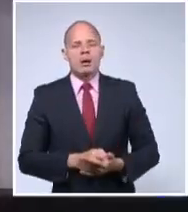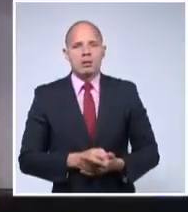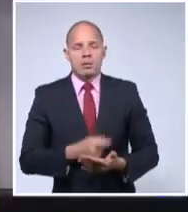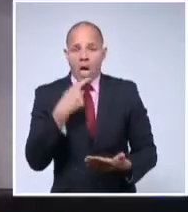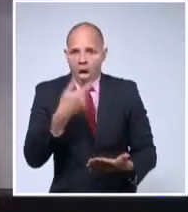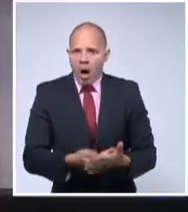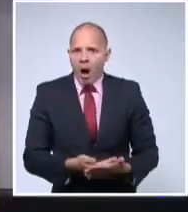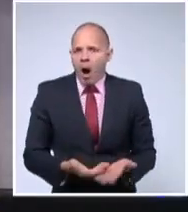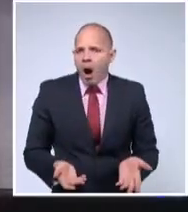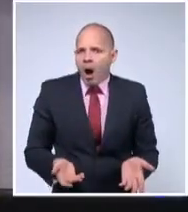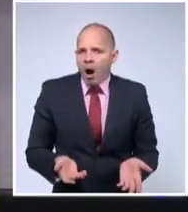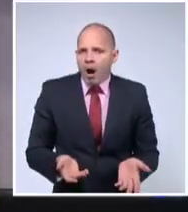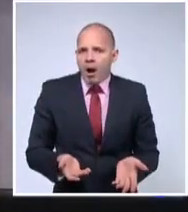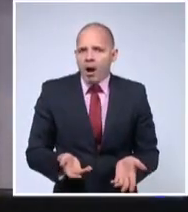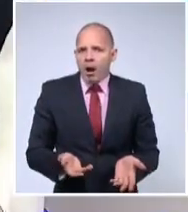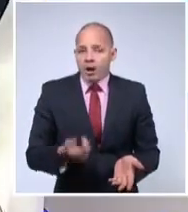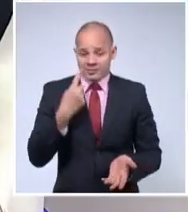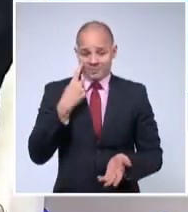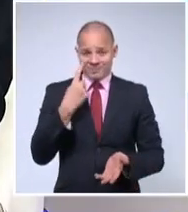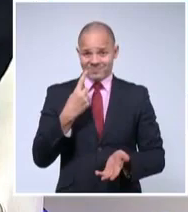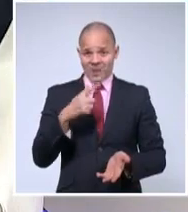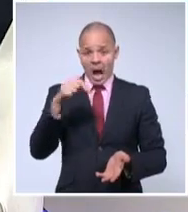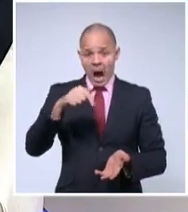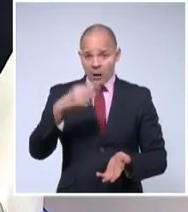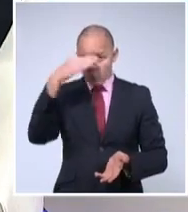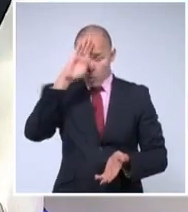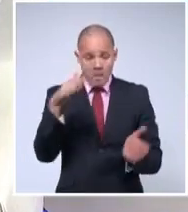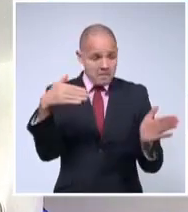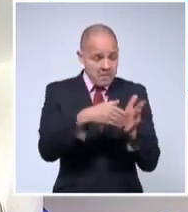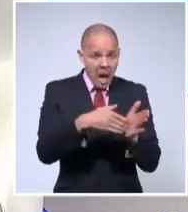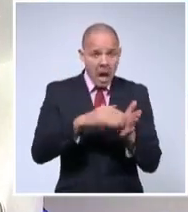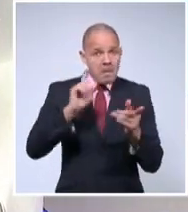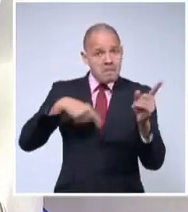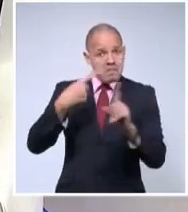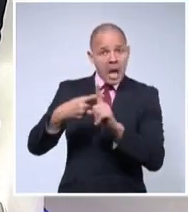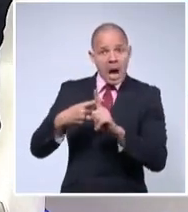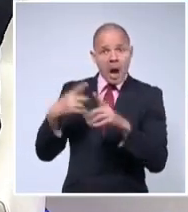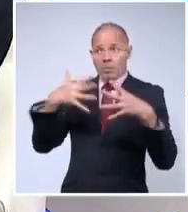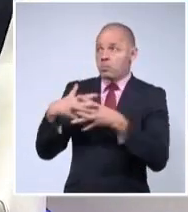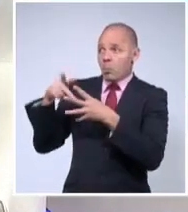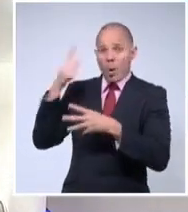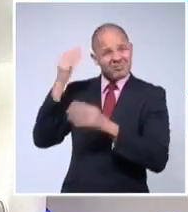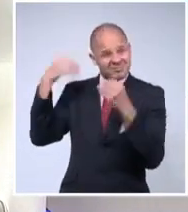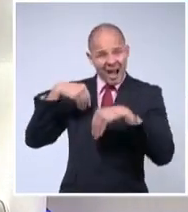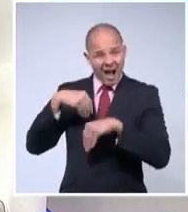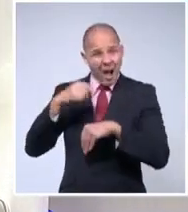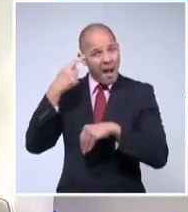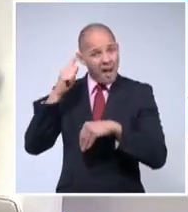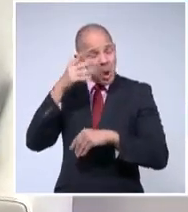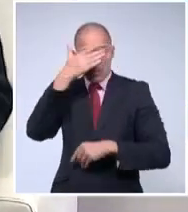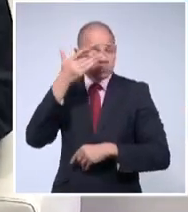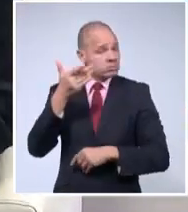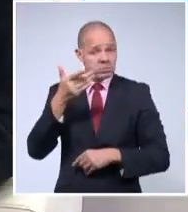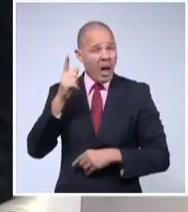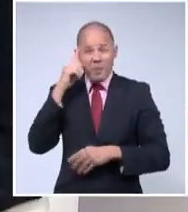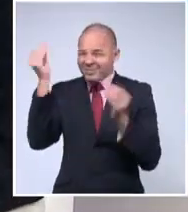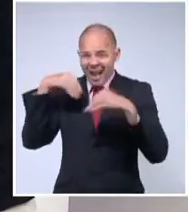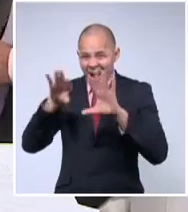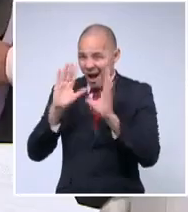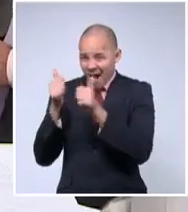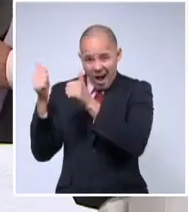en territorio cubano, sino el conocimiento de lo que se gesta y de lo que ocurre en los Estados Unidos. ¿Y qué hacen las autoridades norteamericanas?